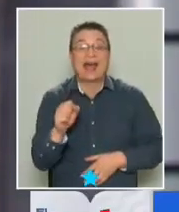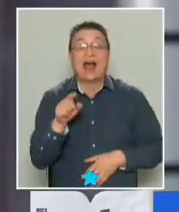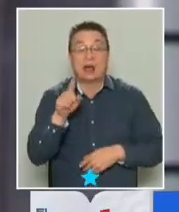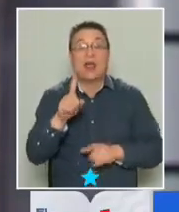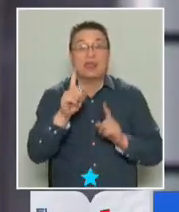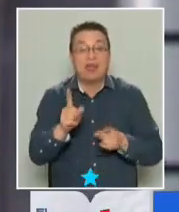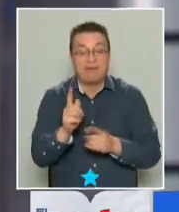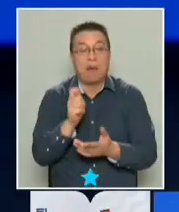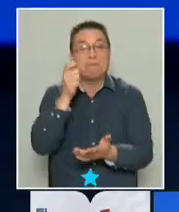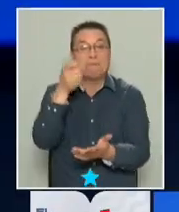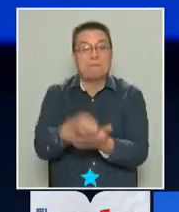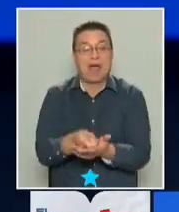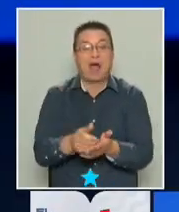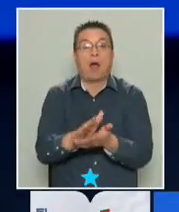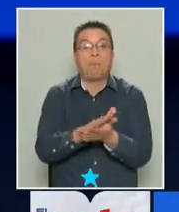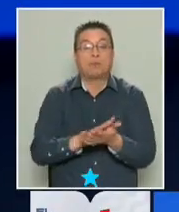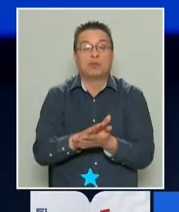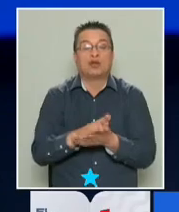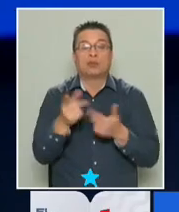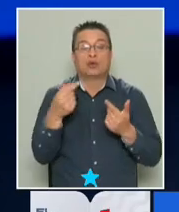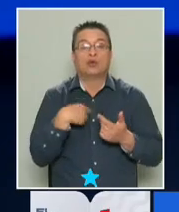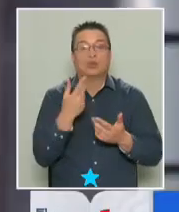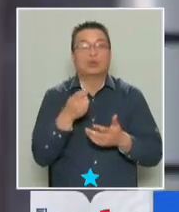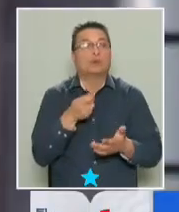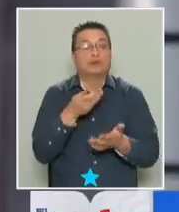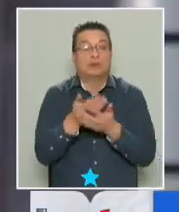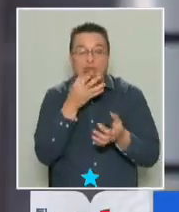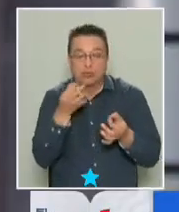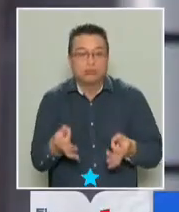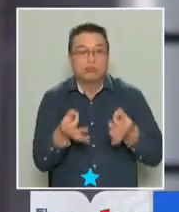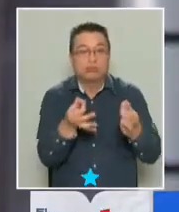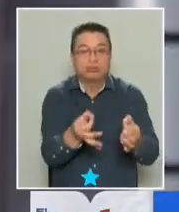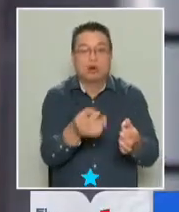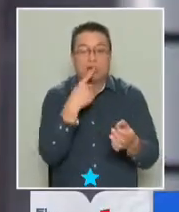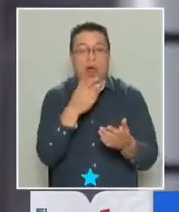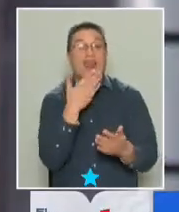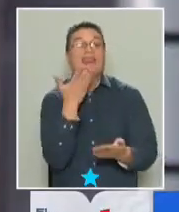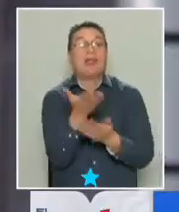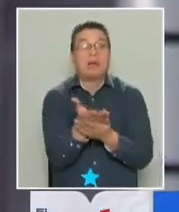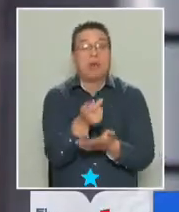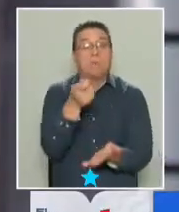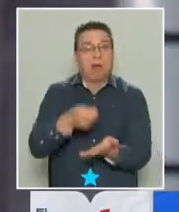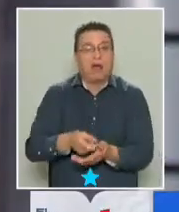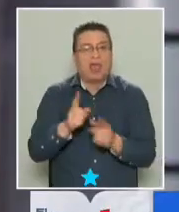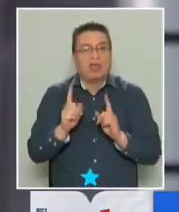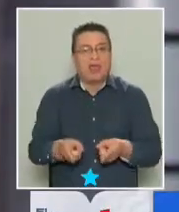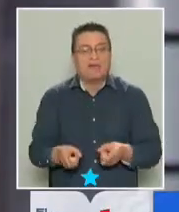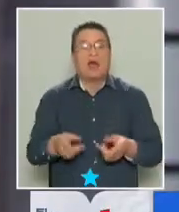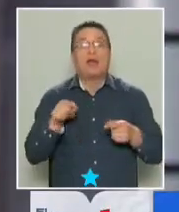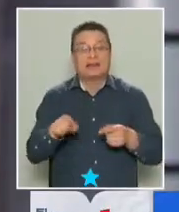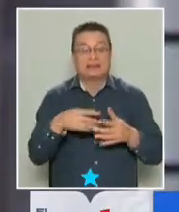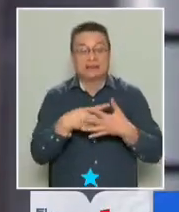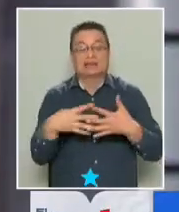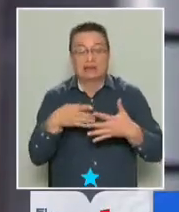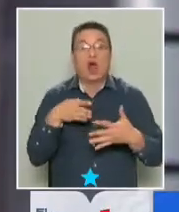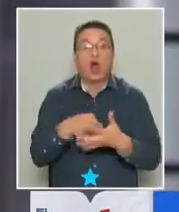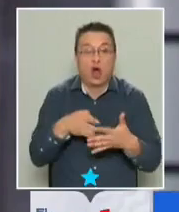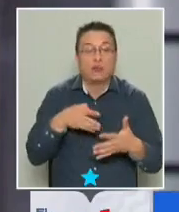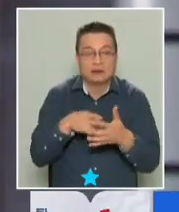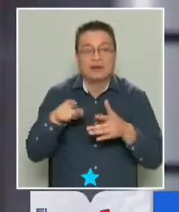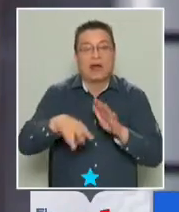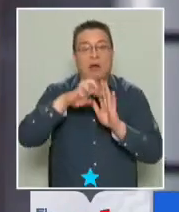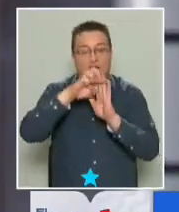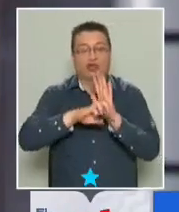que pagar por ejemplo por deducir un recurso o por plantear una demanda ese tipo de obstáculo es lo que el